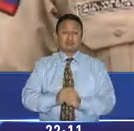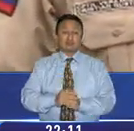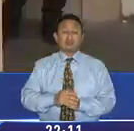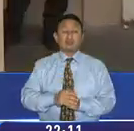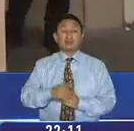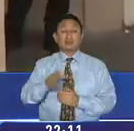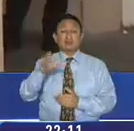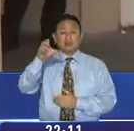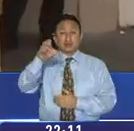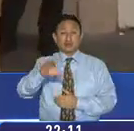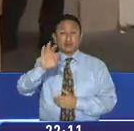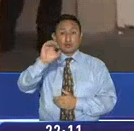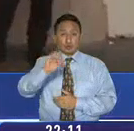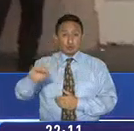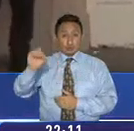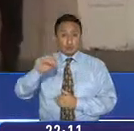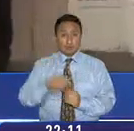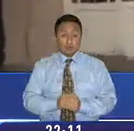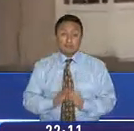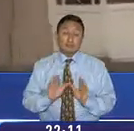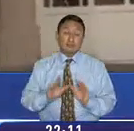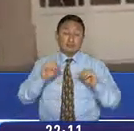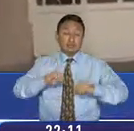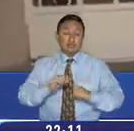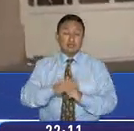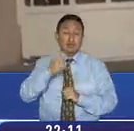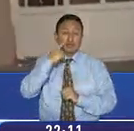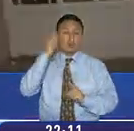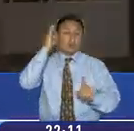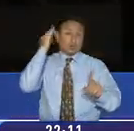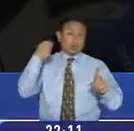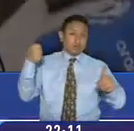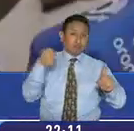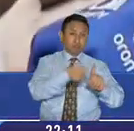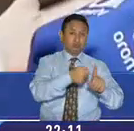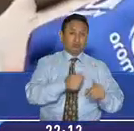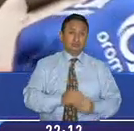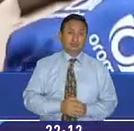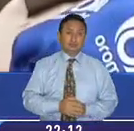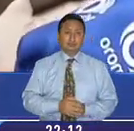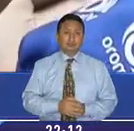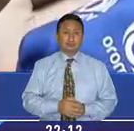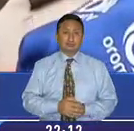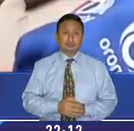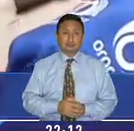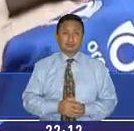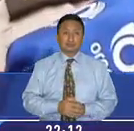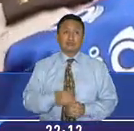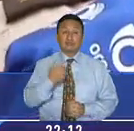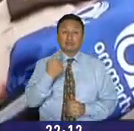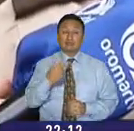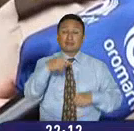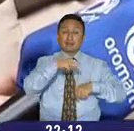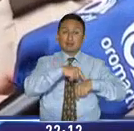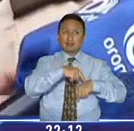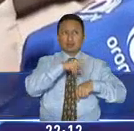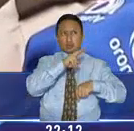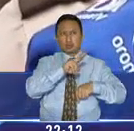dijo que se trata de un posible caso de femicidio. En el transcurso de este tiempo, de 2 a 5 de la mañana, es posible que haya